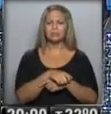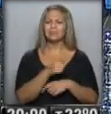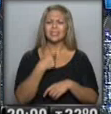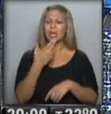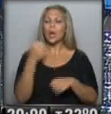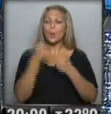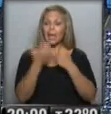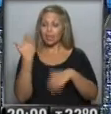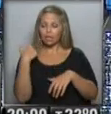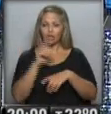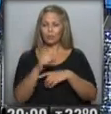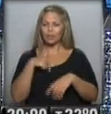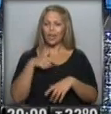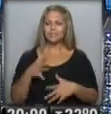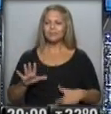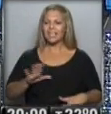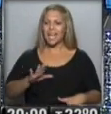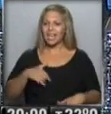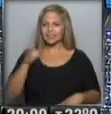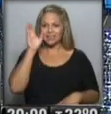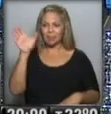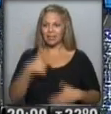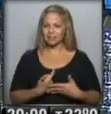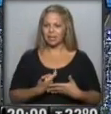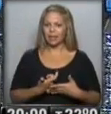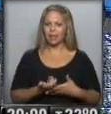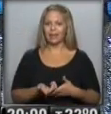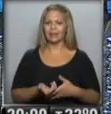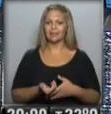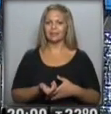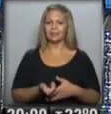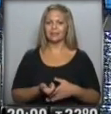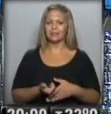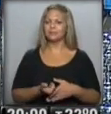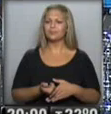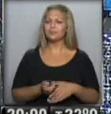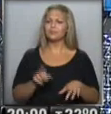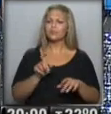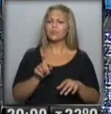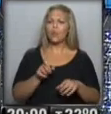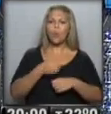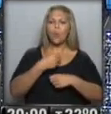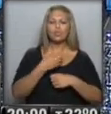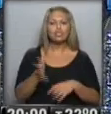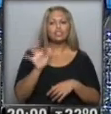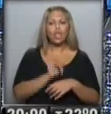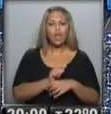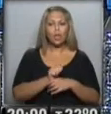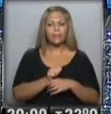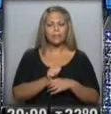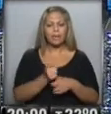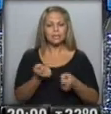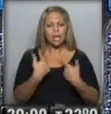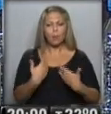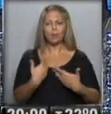en todas las peleas anteriores, porque la motivación mía es extrema, es superlativa. No a cualquiera y no todos los días se le brinda a uno